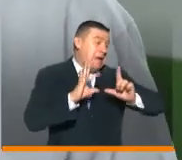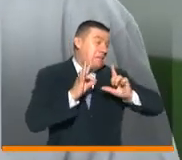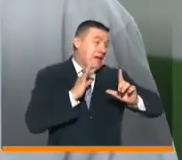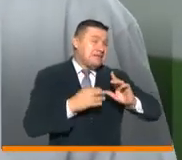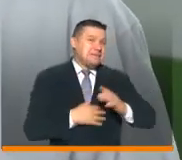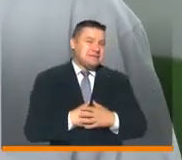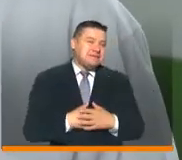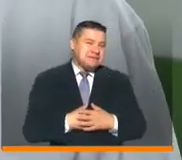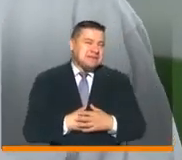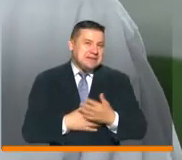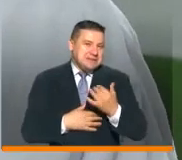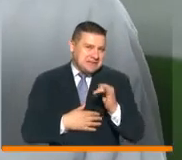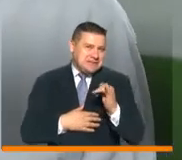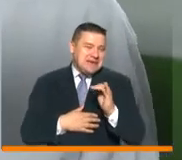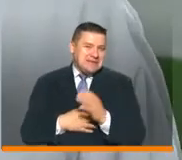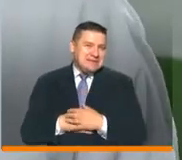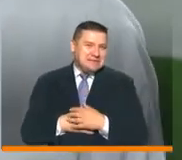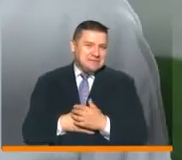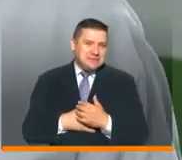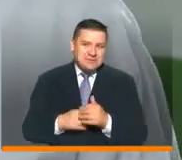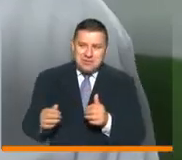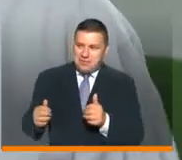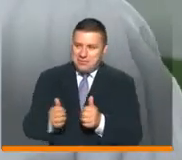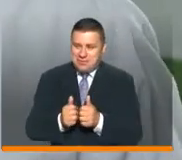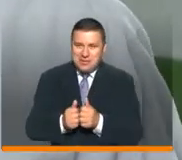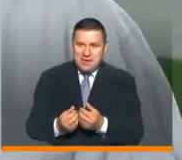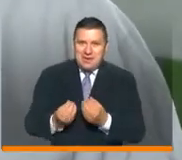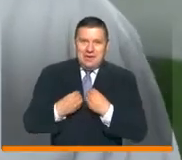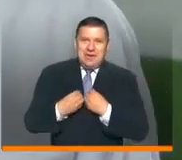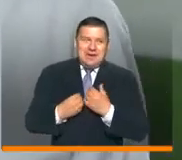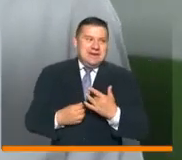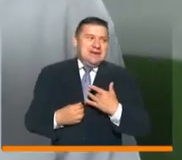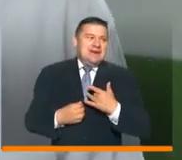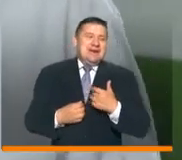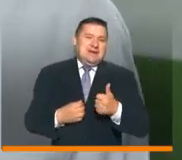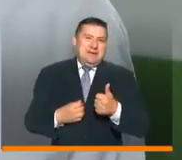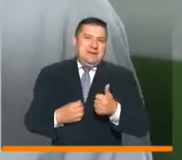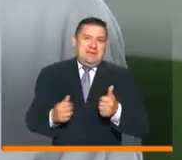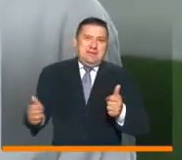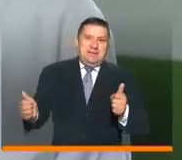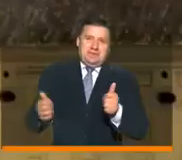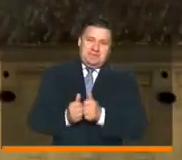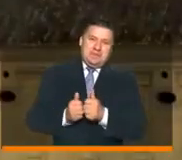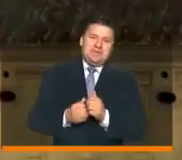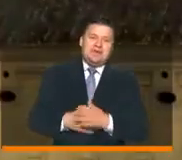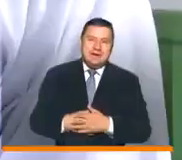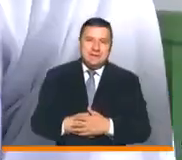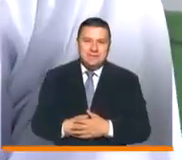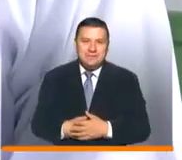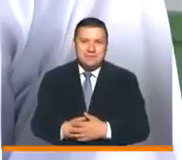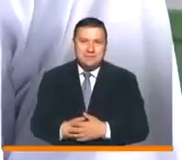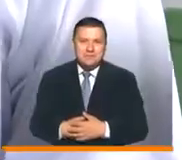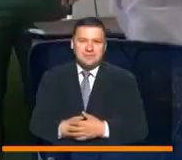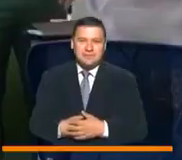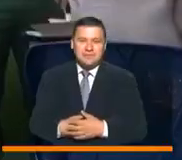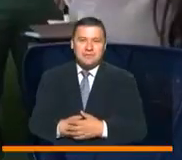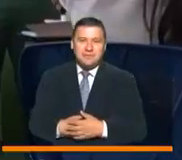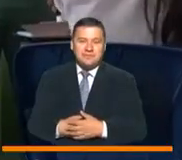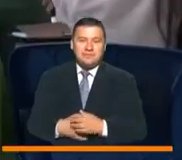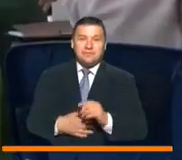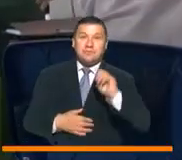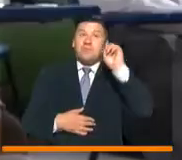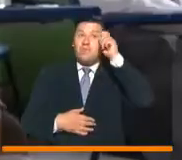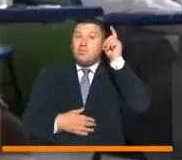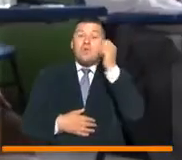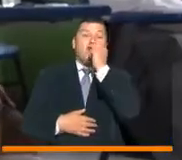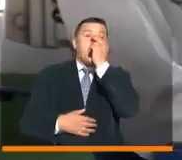pues de alguna manera estar con nuestros compañeros nos hace sentir un poquito acompañados. El gobierno